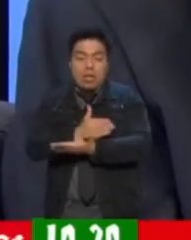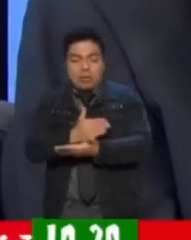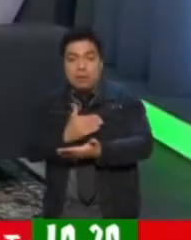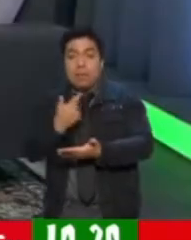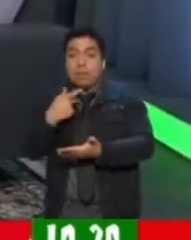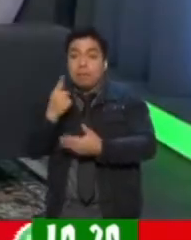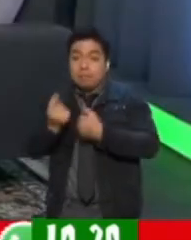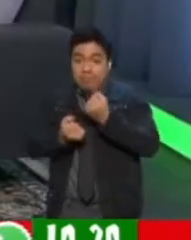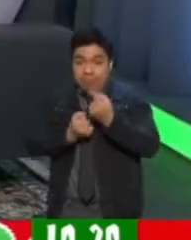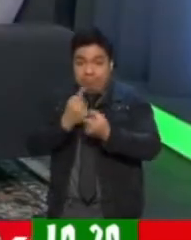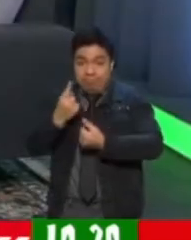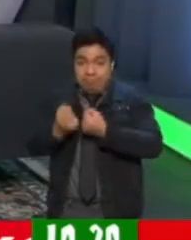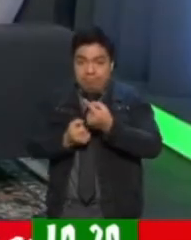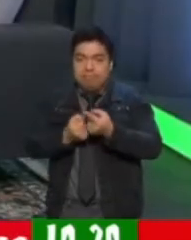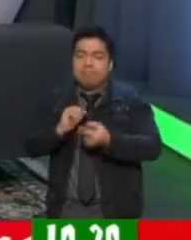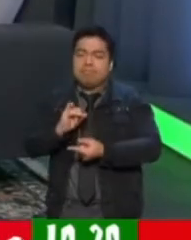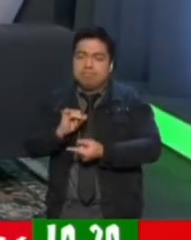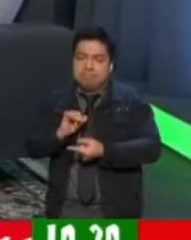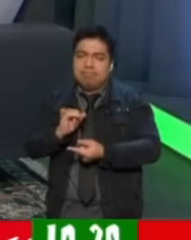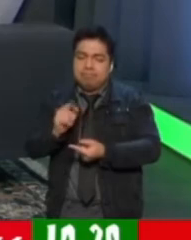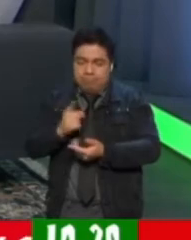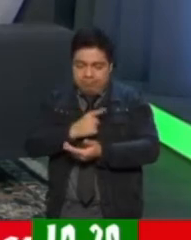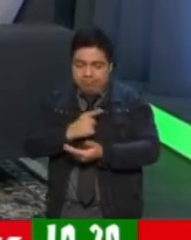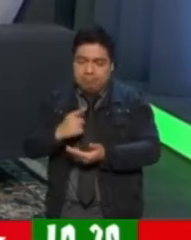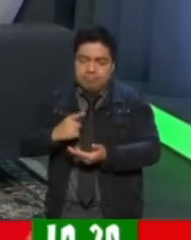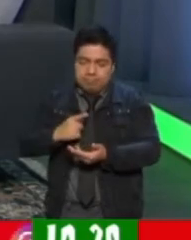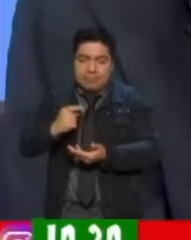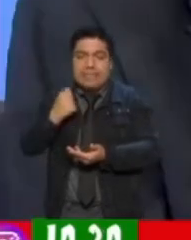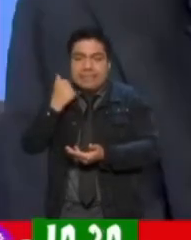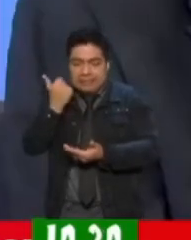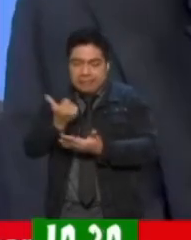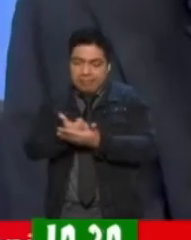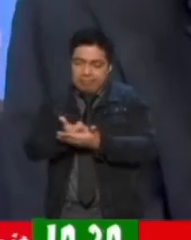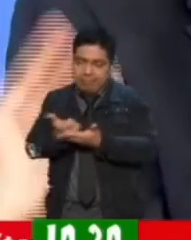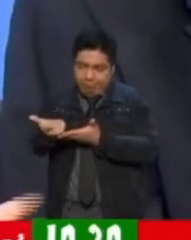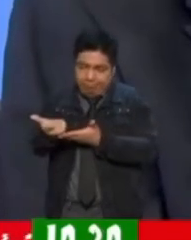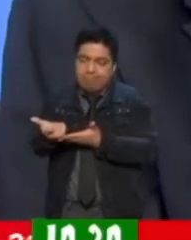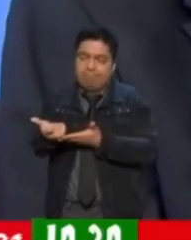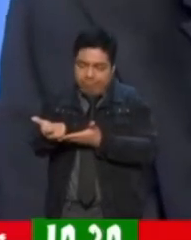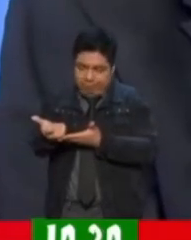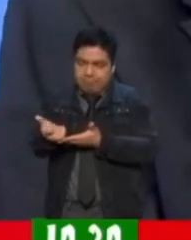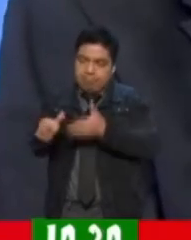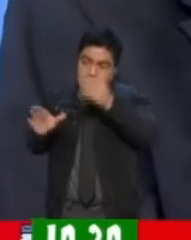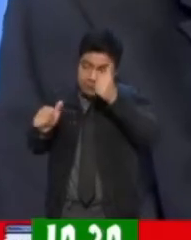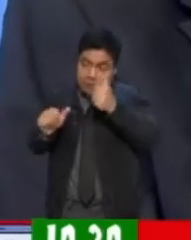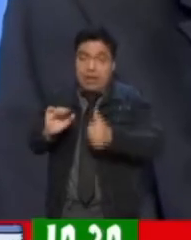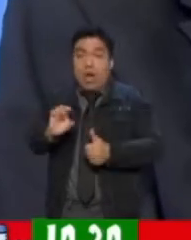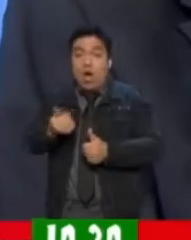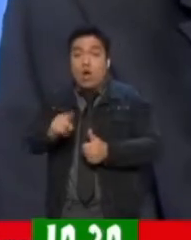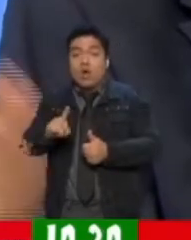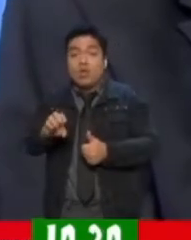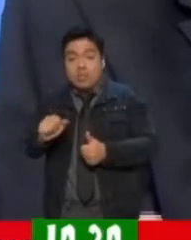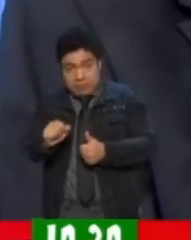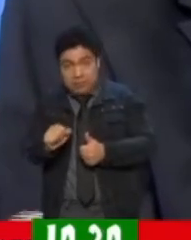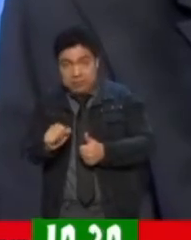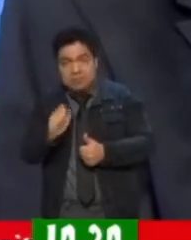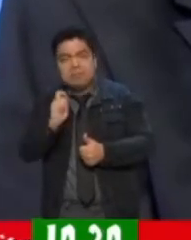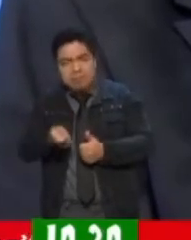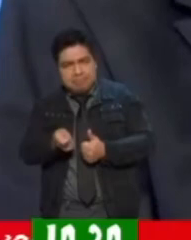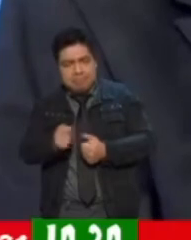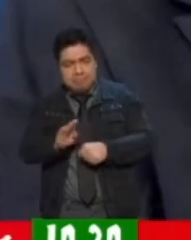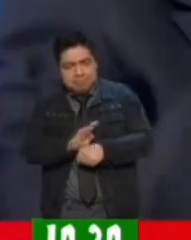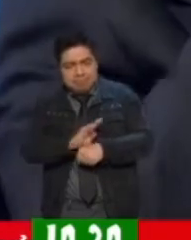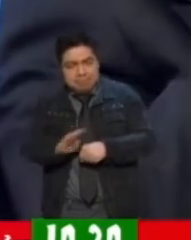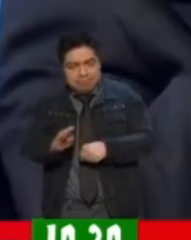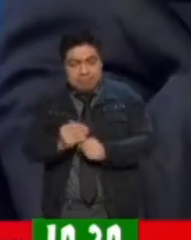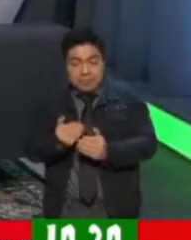hay contribuyentes que dicen, ¿sabes qué? Sí, efectivamente, sí te debo y te quiero pagar. Entonces, parte de los acuerdos conclusivos tiene de los beneficios es que